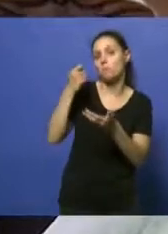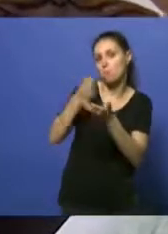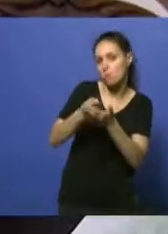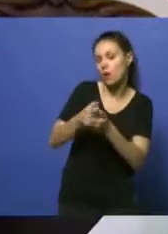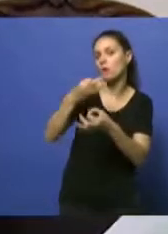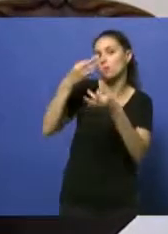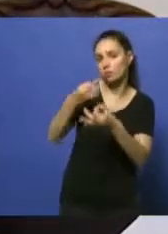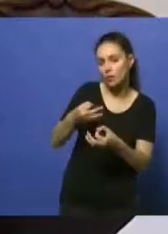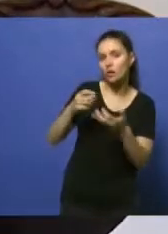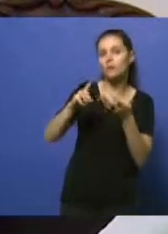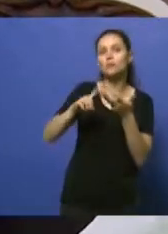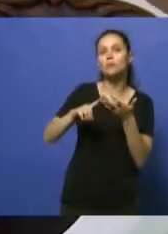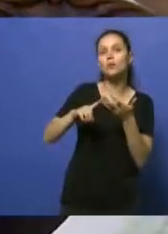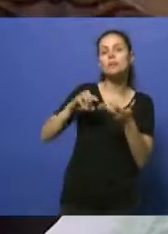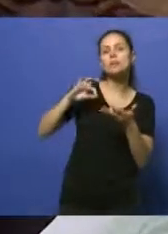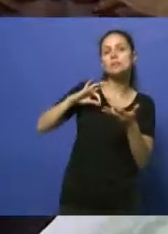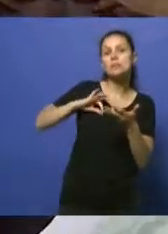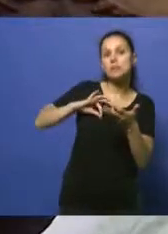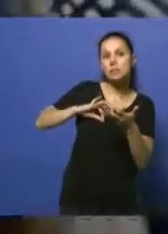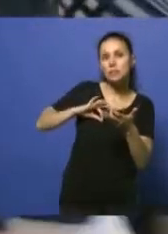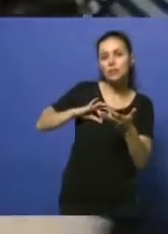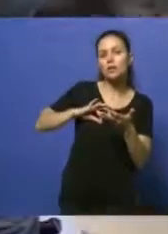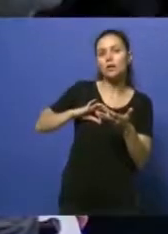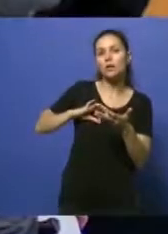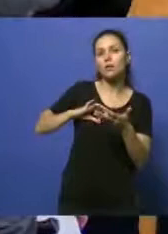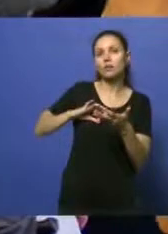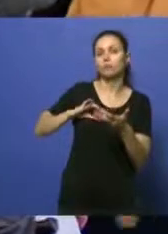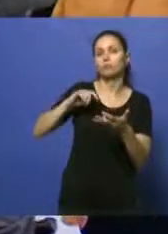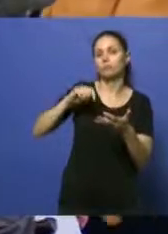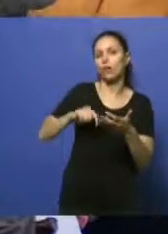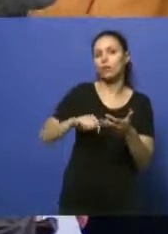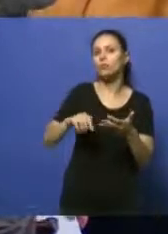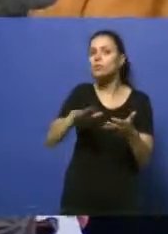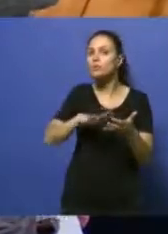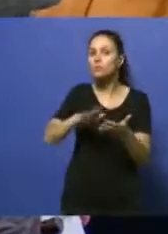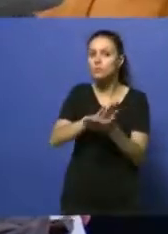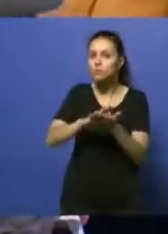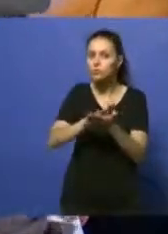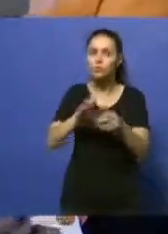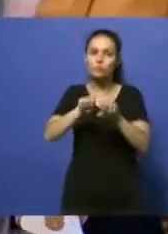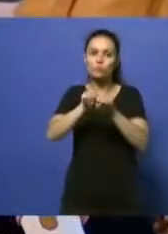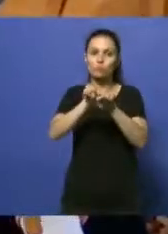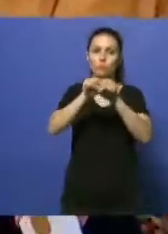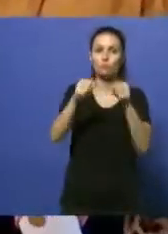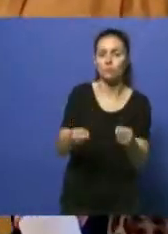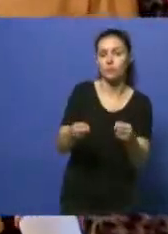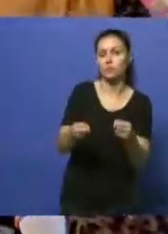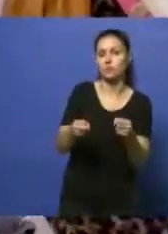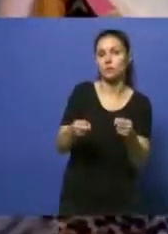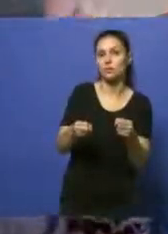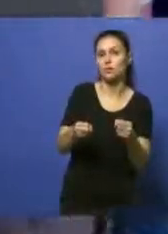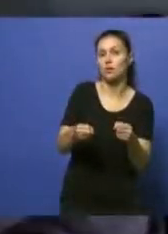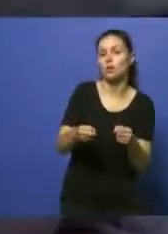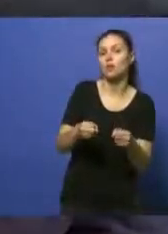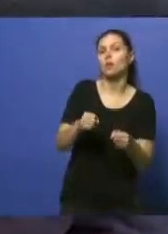la actualización salarial que corresponde en un momento de crisis como el que tenemos hoy, en donde el gobierno de la provincia está haciendo un enorme